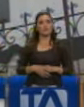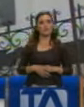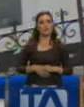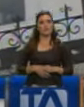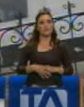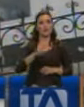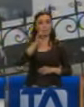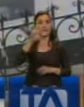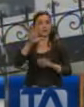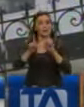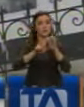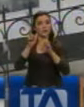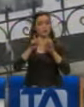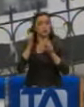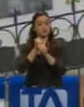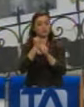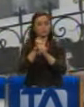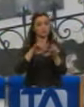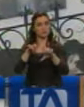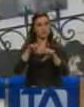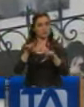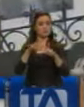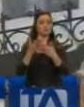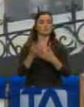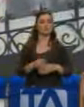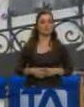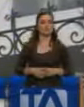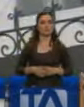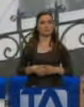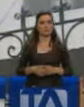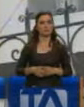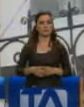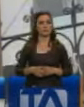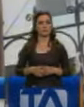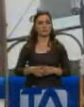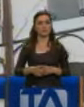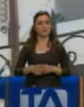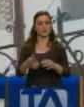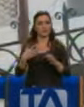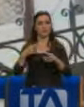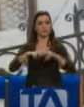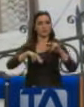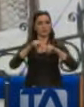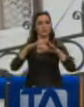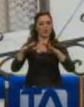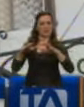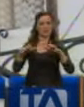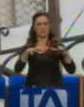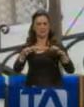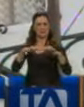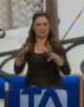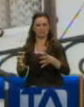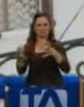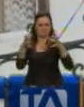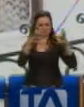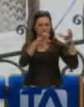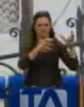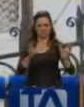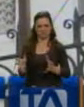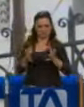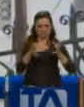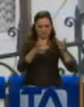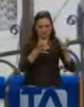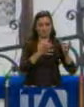Tenemos 25 efectivos trabajando en el lugar. Al momento se encuentra haciendo una remoción de escombros para poder nosotros evaluar y hacer una inspección y